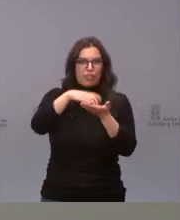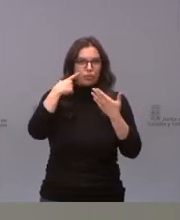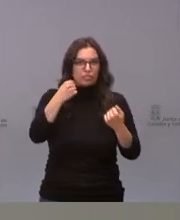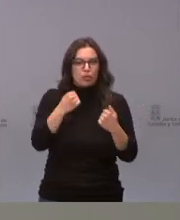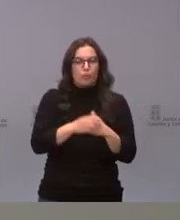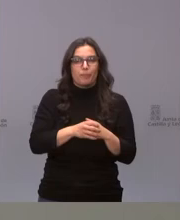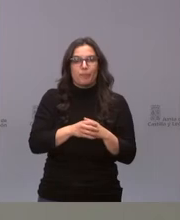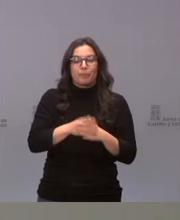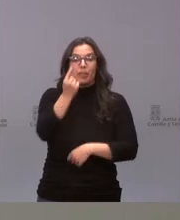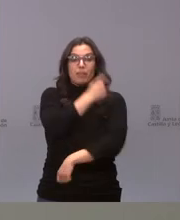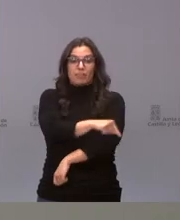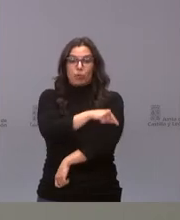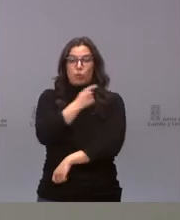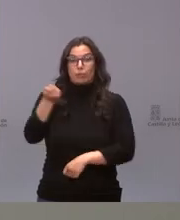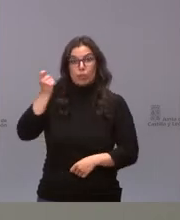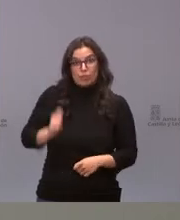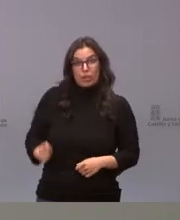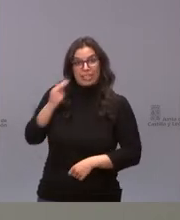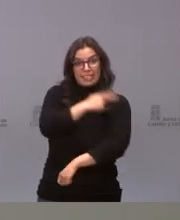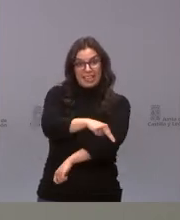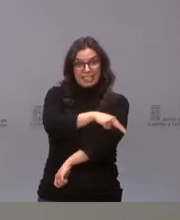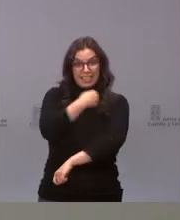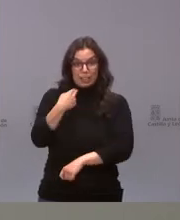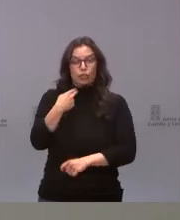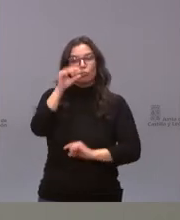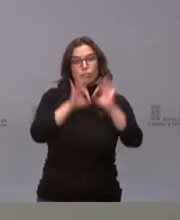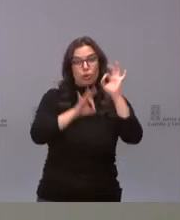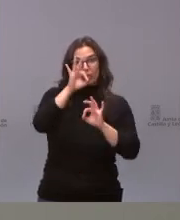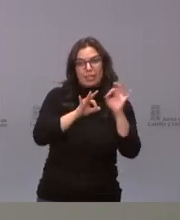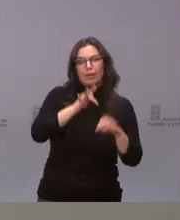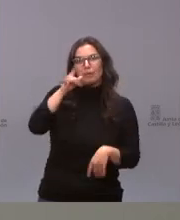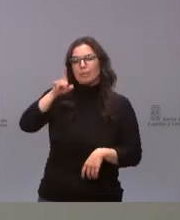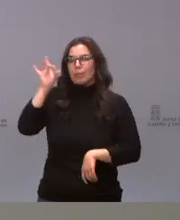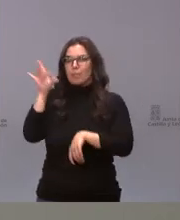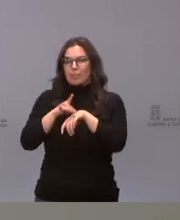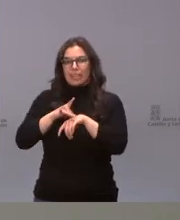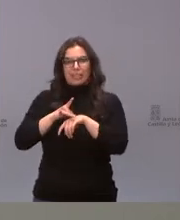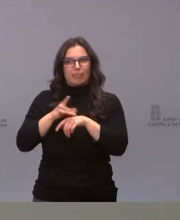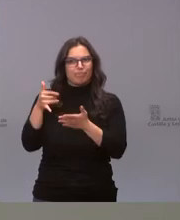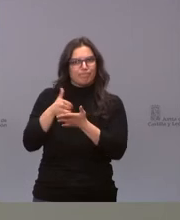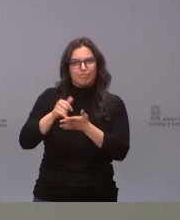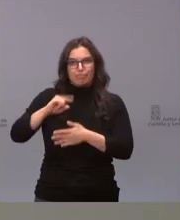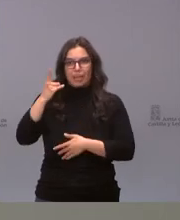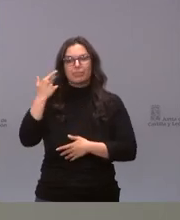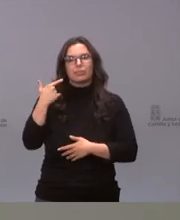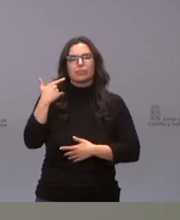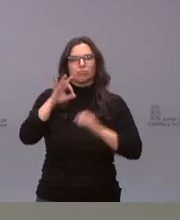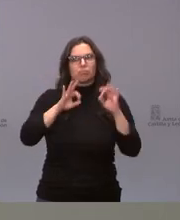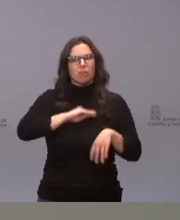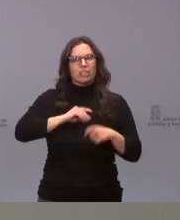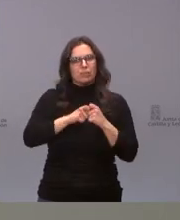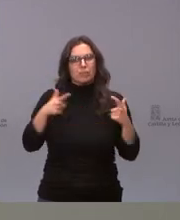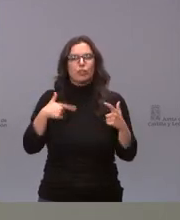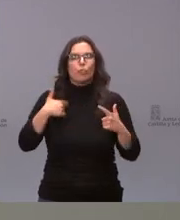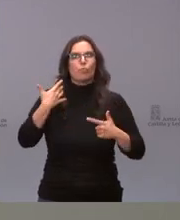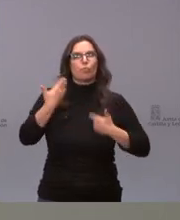cobertura vacunal de nuestros profesionales sanitarios y las tasas de vacunación de los pacientes más vulnerables permite ir avanzando con ciertas garantías